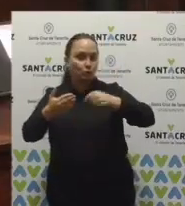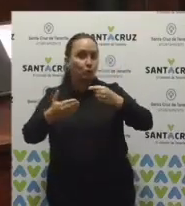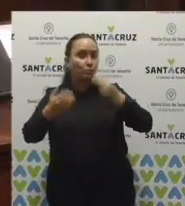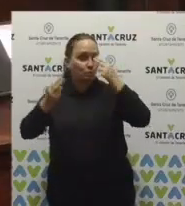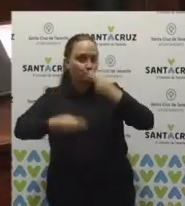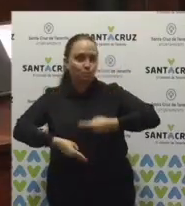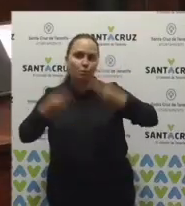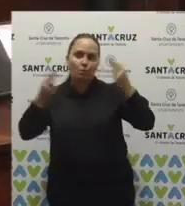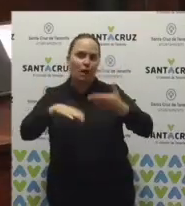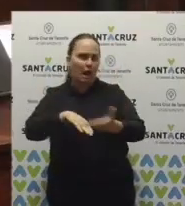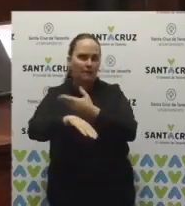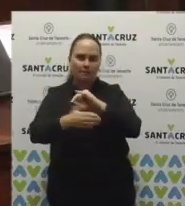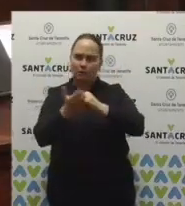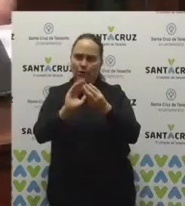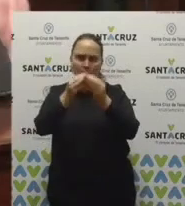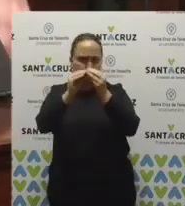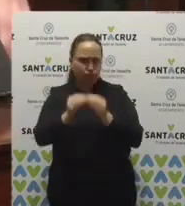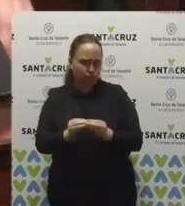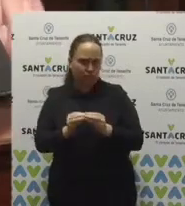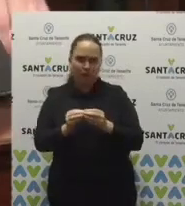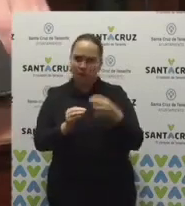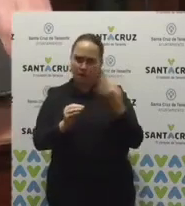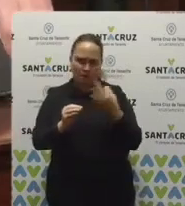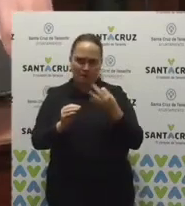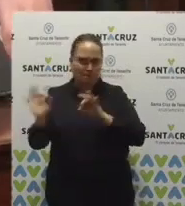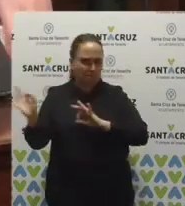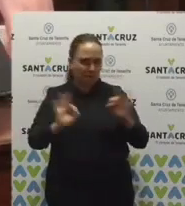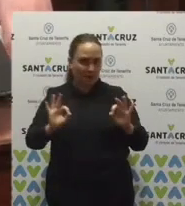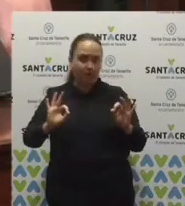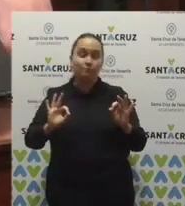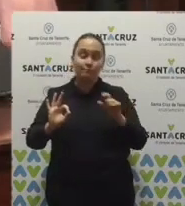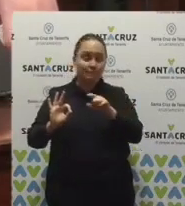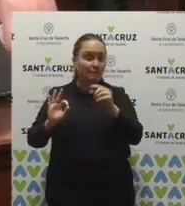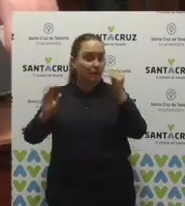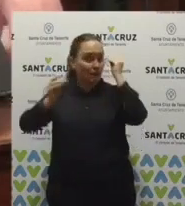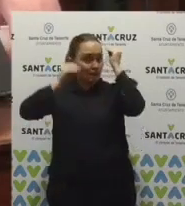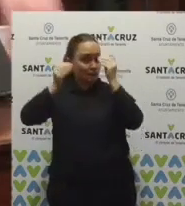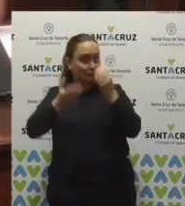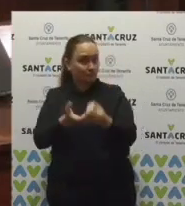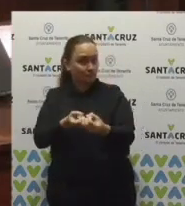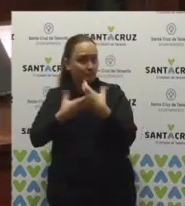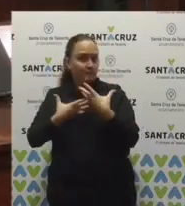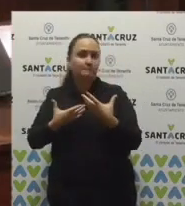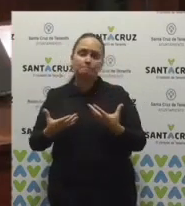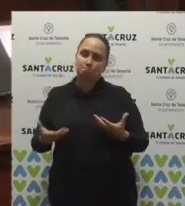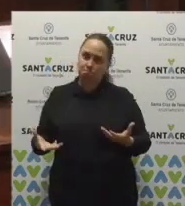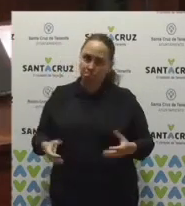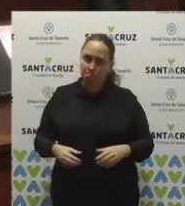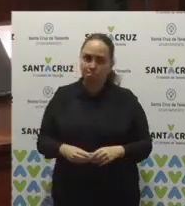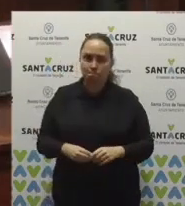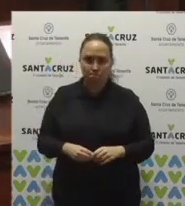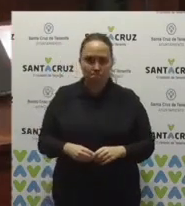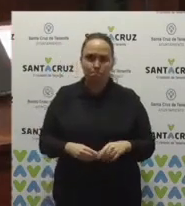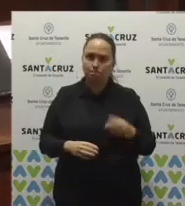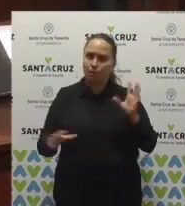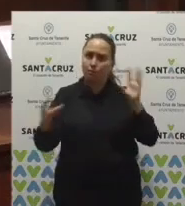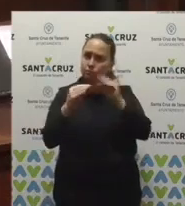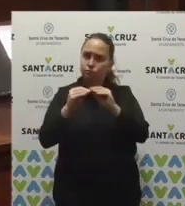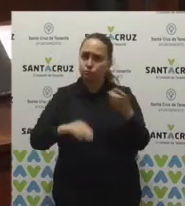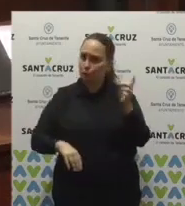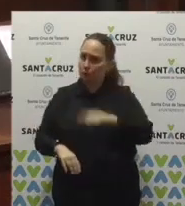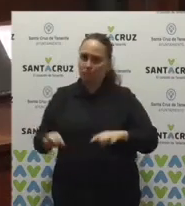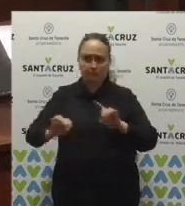redactados y no antes y esta reflexión también también desde luego la compartimos porque